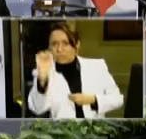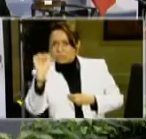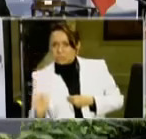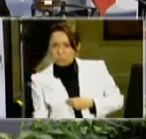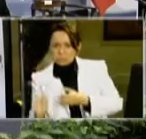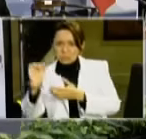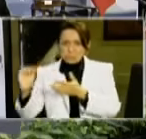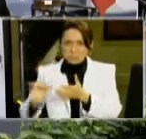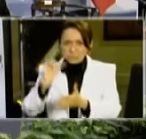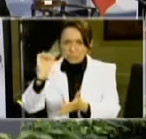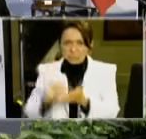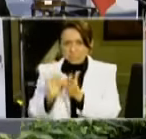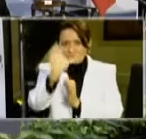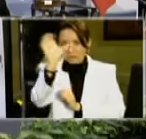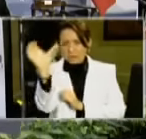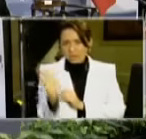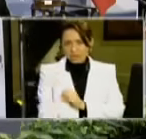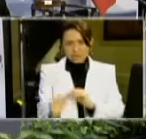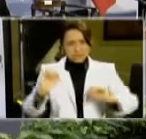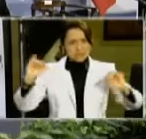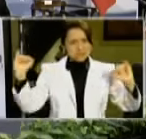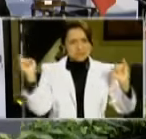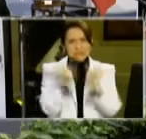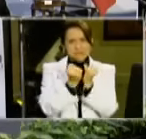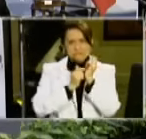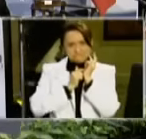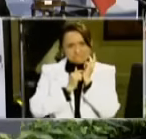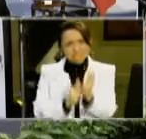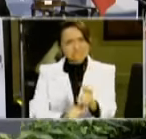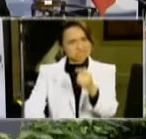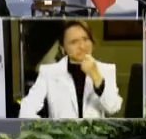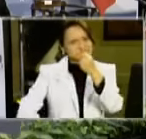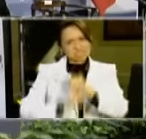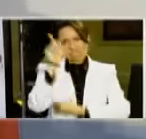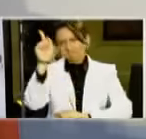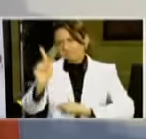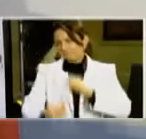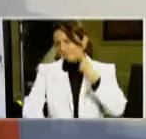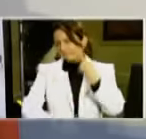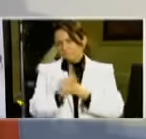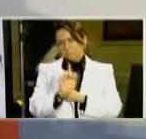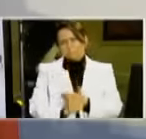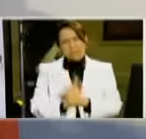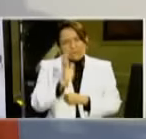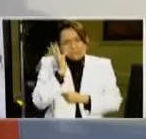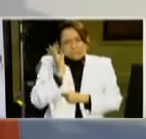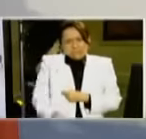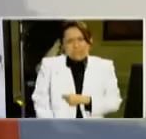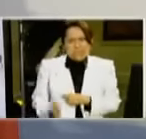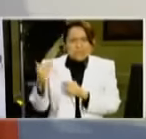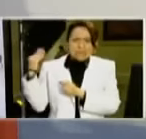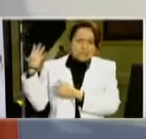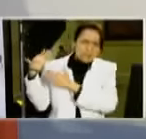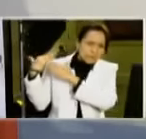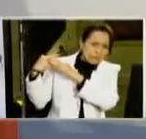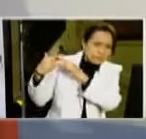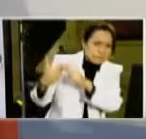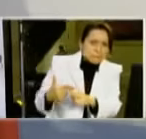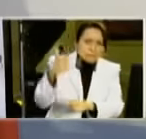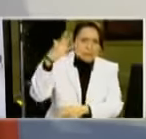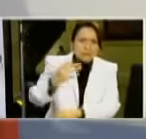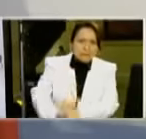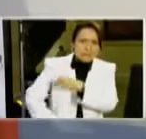de conflicto que llevan desde prácticamente por toda una década. En casi todos estos países,